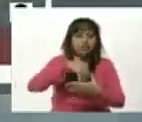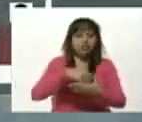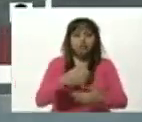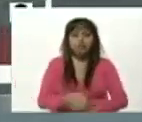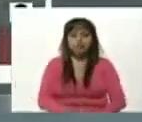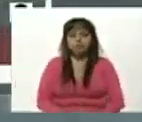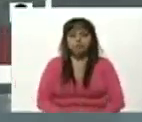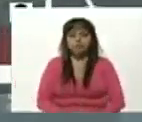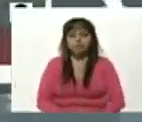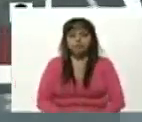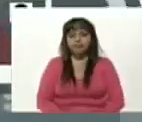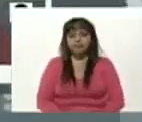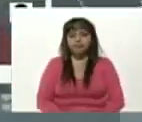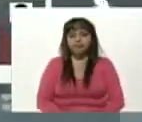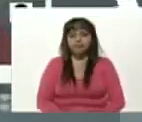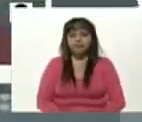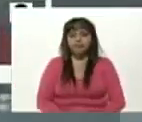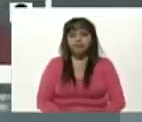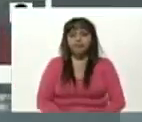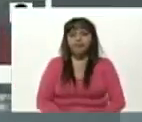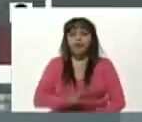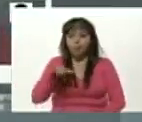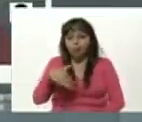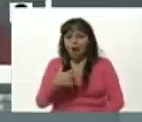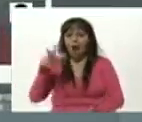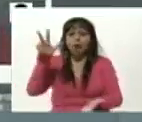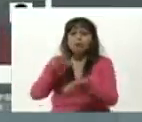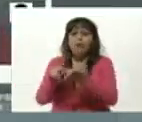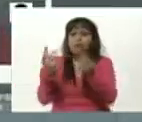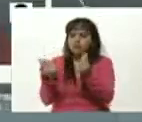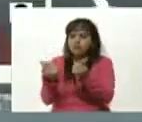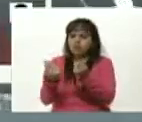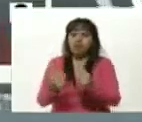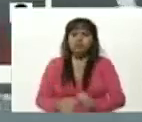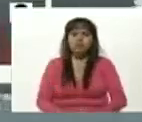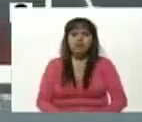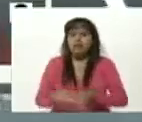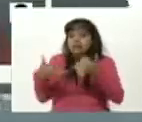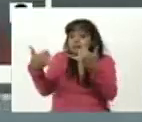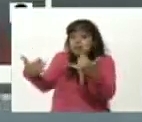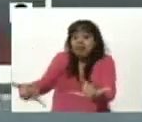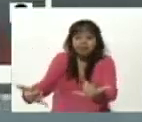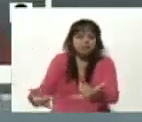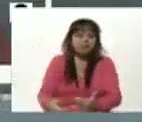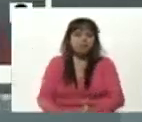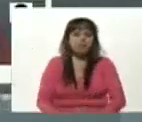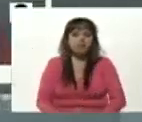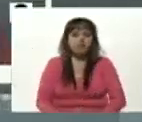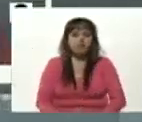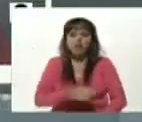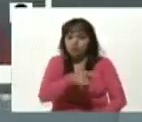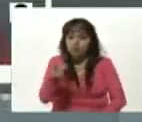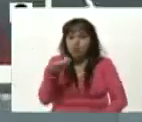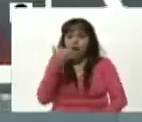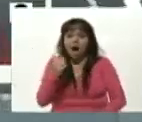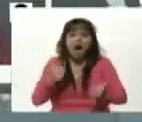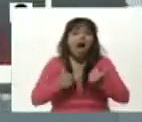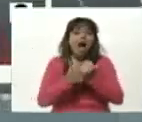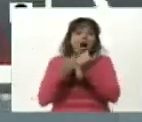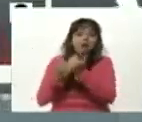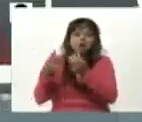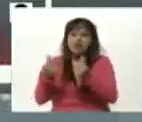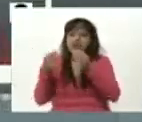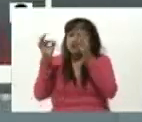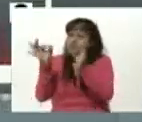Remigio Ceballos, para aprobarle los recursos de inmediato. Cuenten ustedes con esos